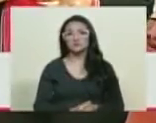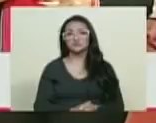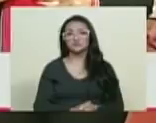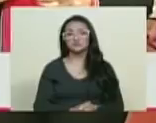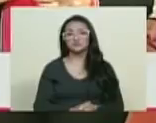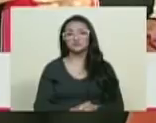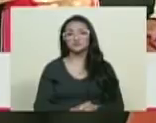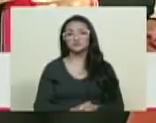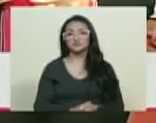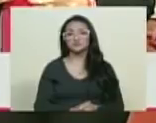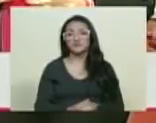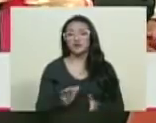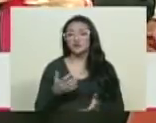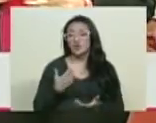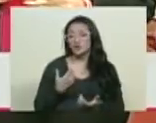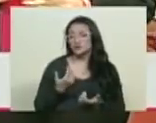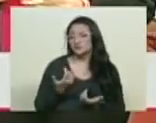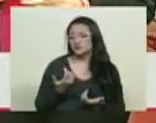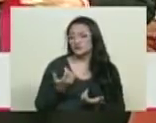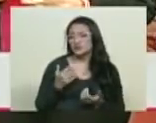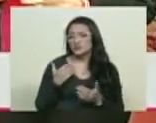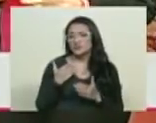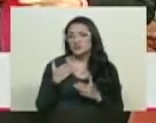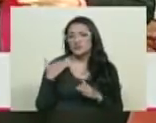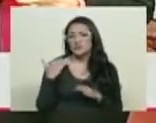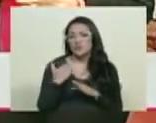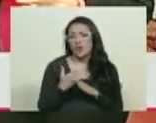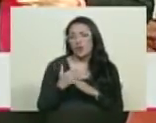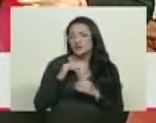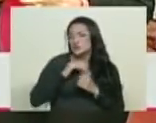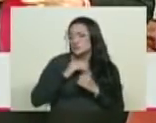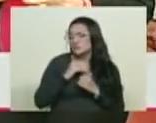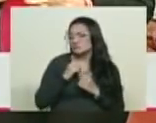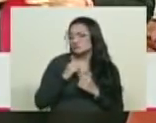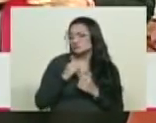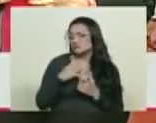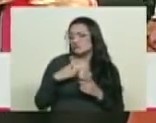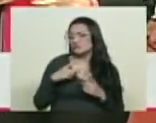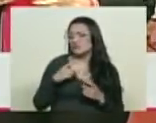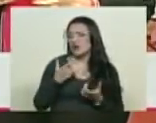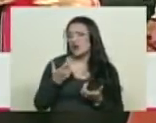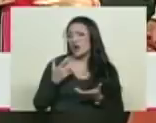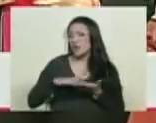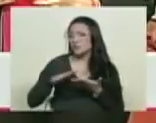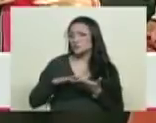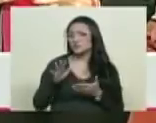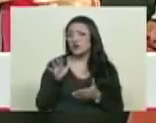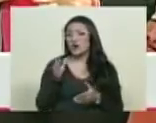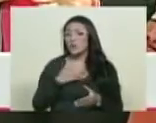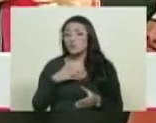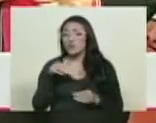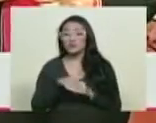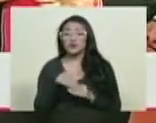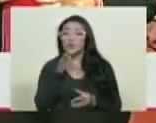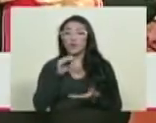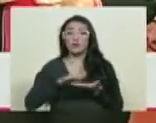quizás yo soy muy apasionado en eso me dirán pero para mí no hay excusa no ir a votar no las hay